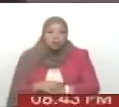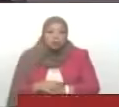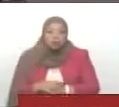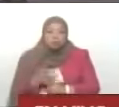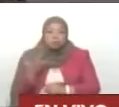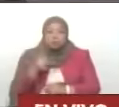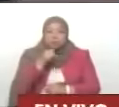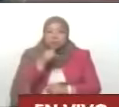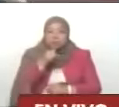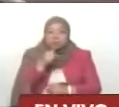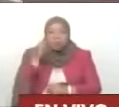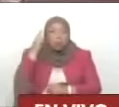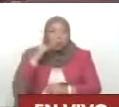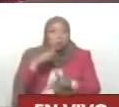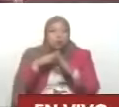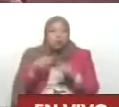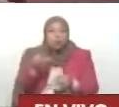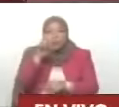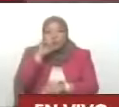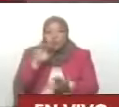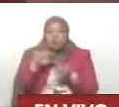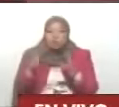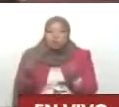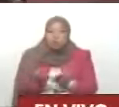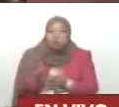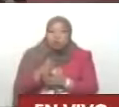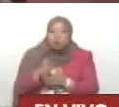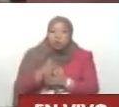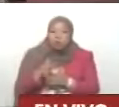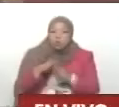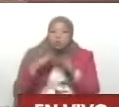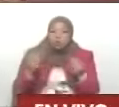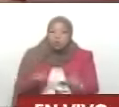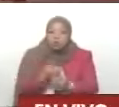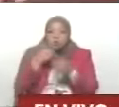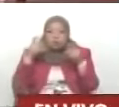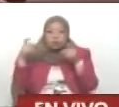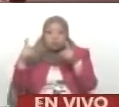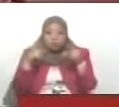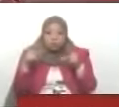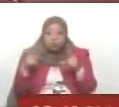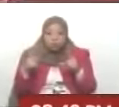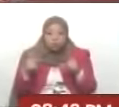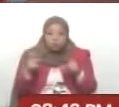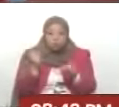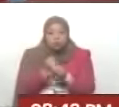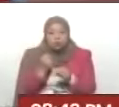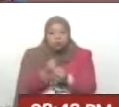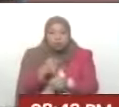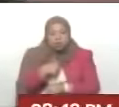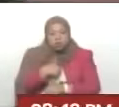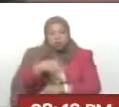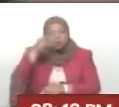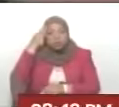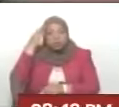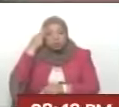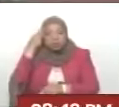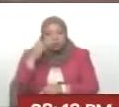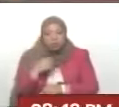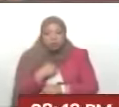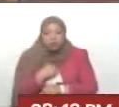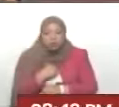Apenas ustedes salieron de ahí, todo el mundo empezó a compartir en los grupos de WhatsApp la foto. Esa foto donde yo salía, o salgo,